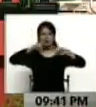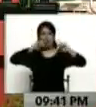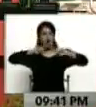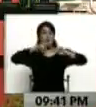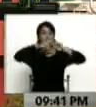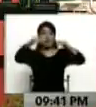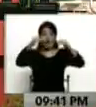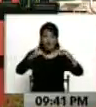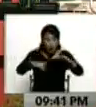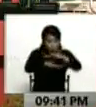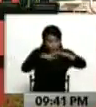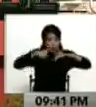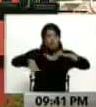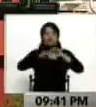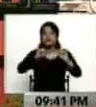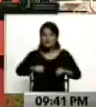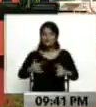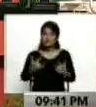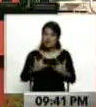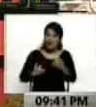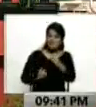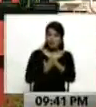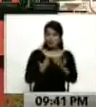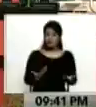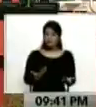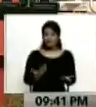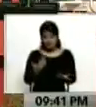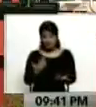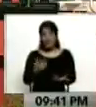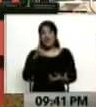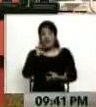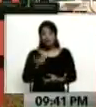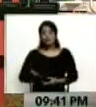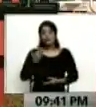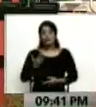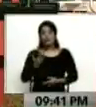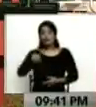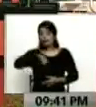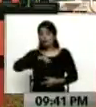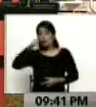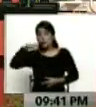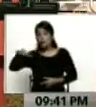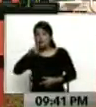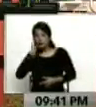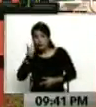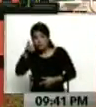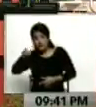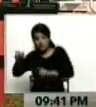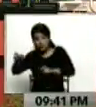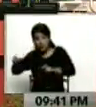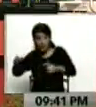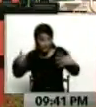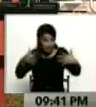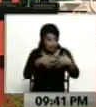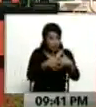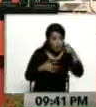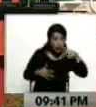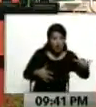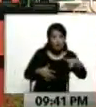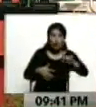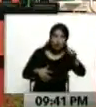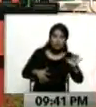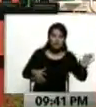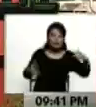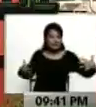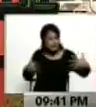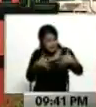los presidentes y se convirtió en unidad de los pueblos y ahí debemos trabajar para que eso no se pierda nunca al contrario hay que cultivarla hay